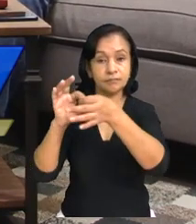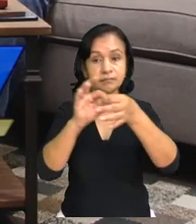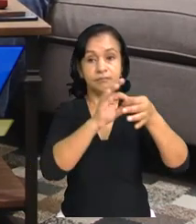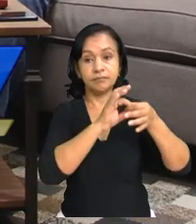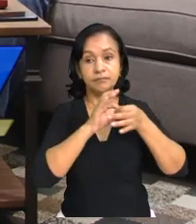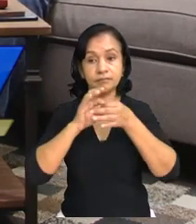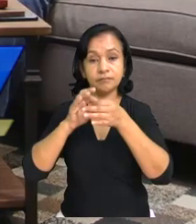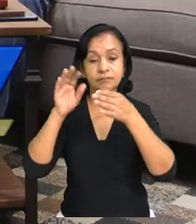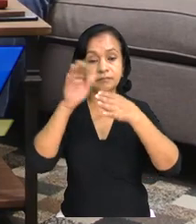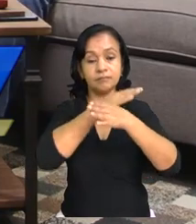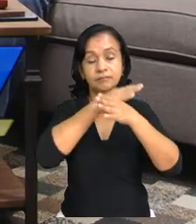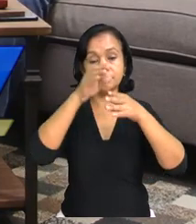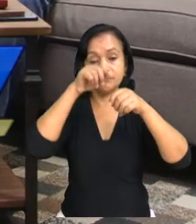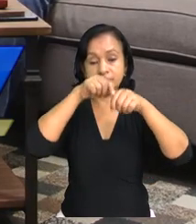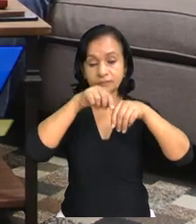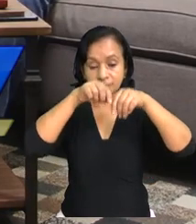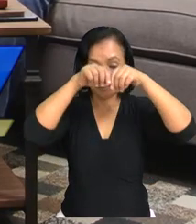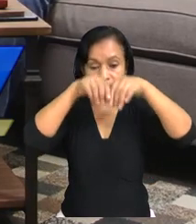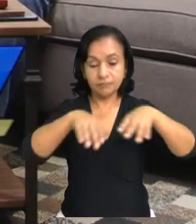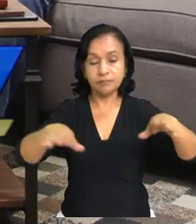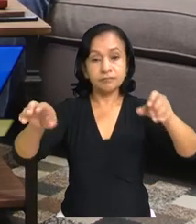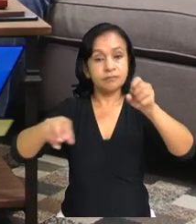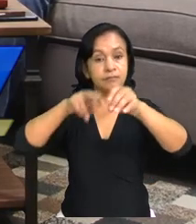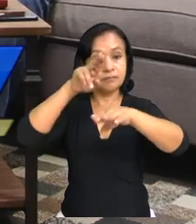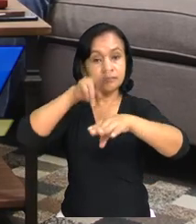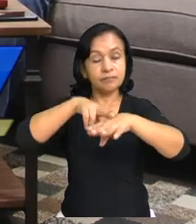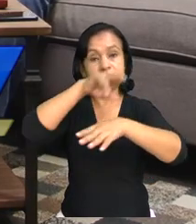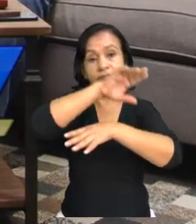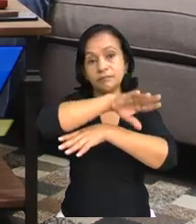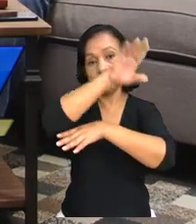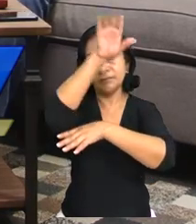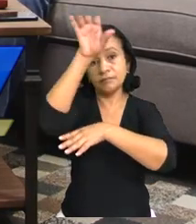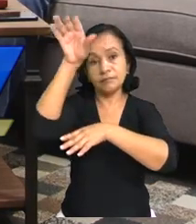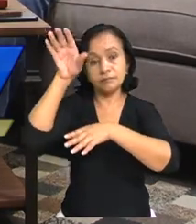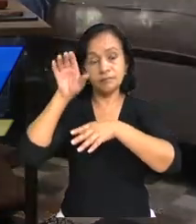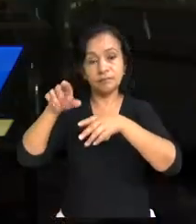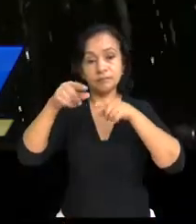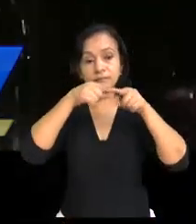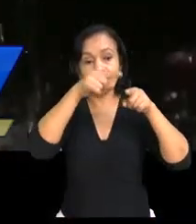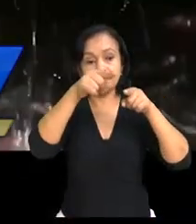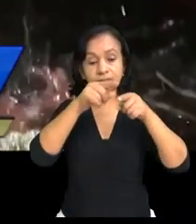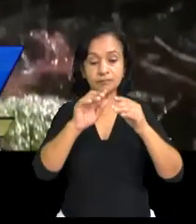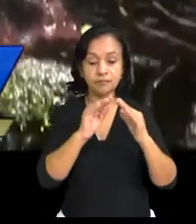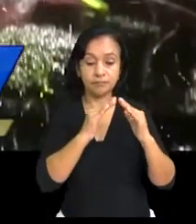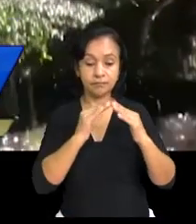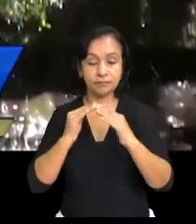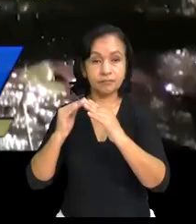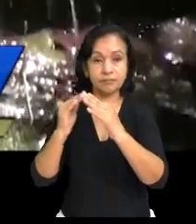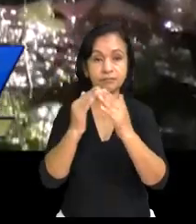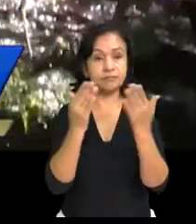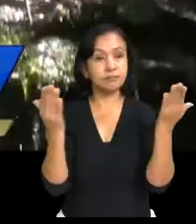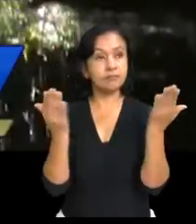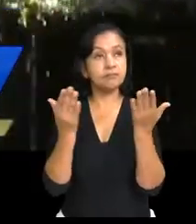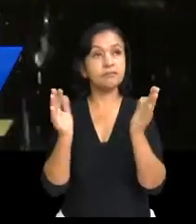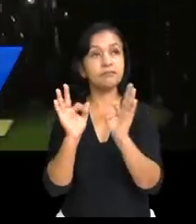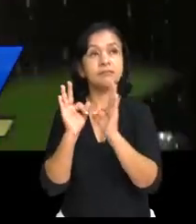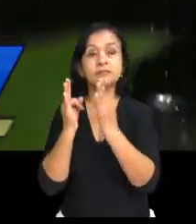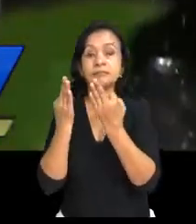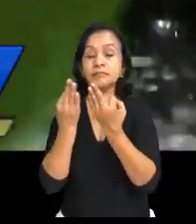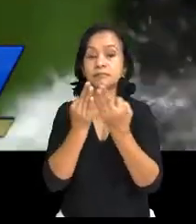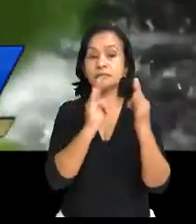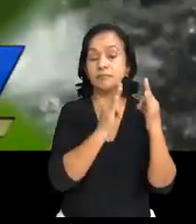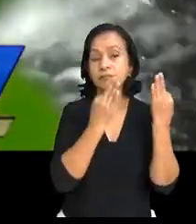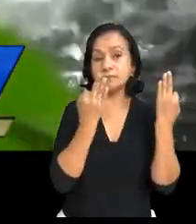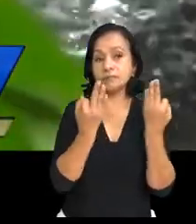y de todos los niveles, nacional, regional, departamental, municipal y hasta llegar a las comunidades. ¿Cómo se integran las familias en el